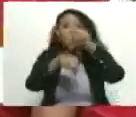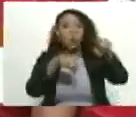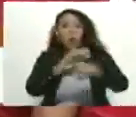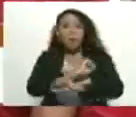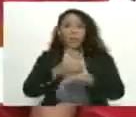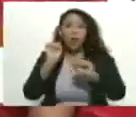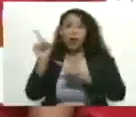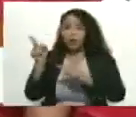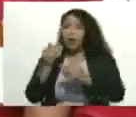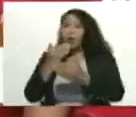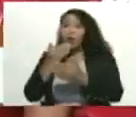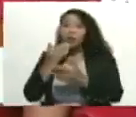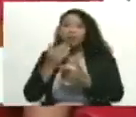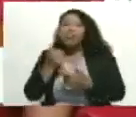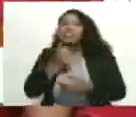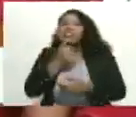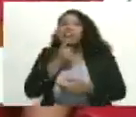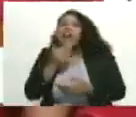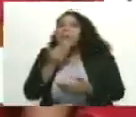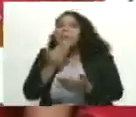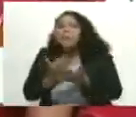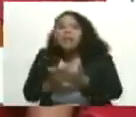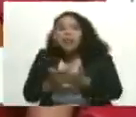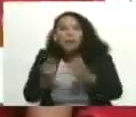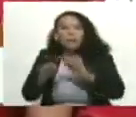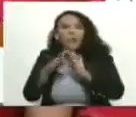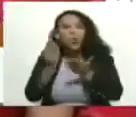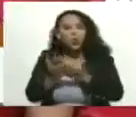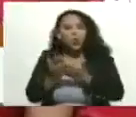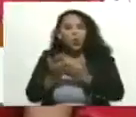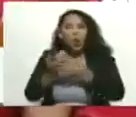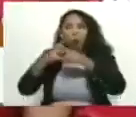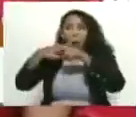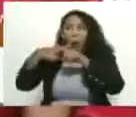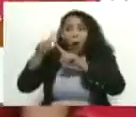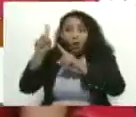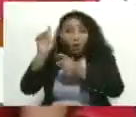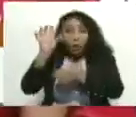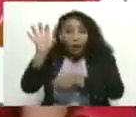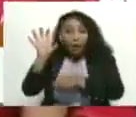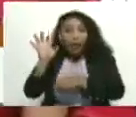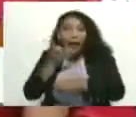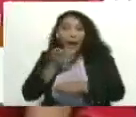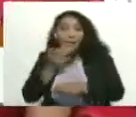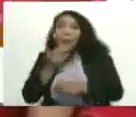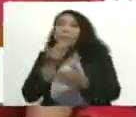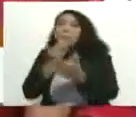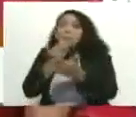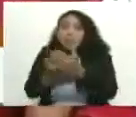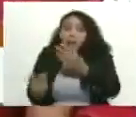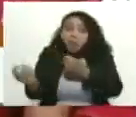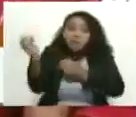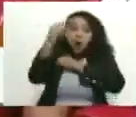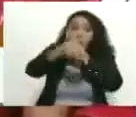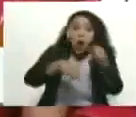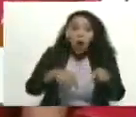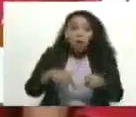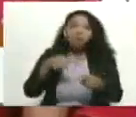no lo pide nadie en el mundo. En otro país estarían presos y en algunos, como Estados